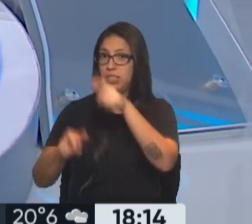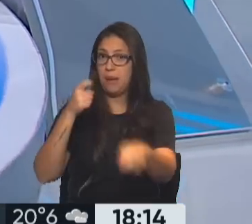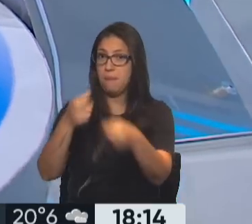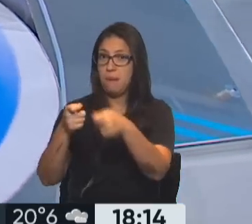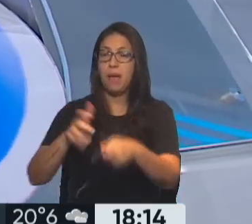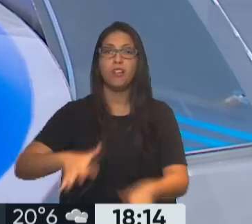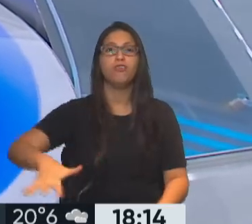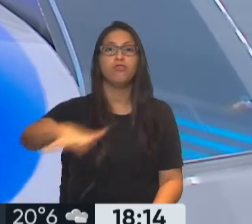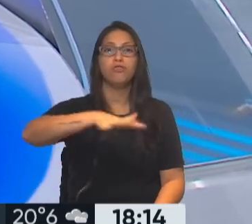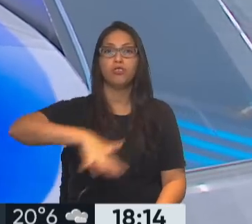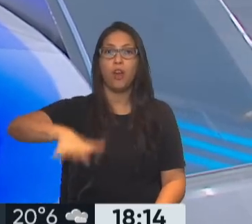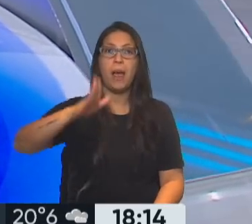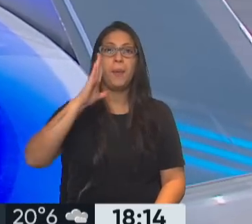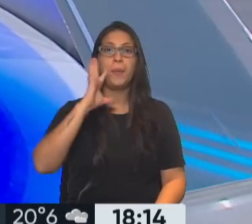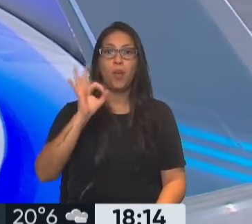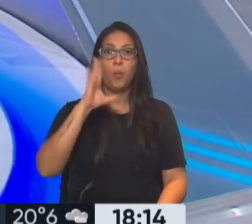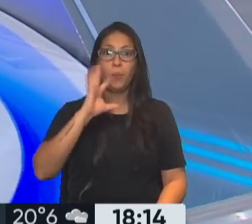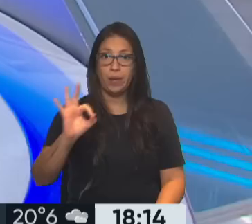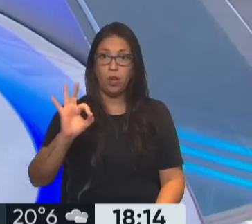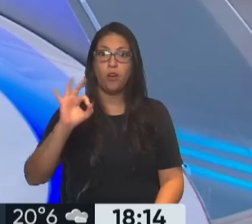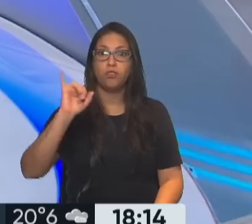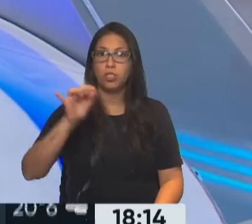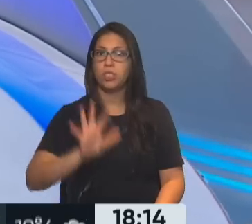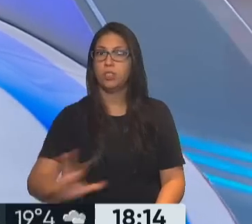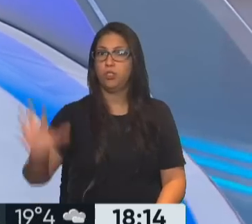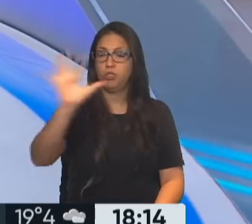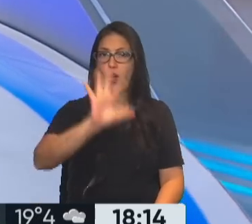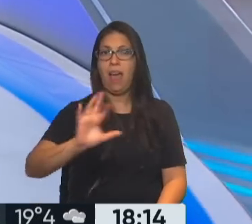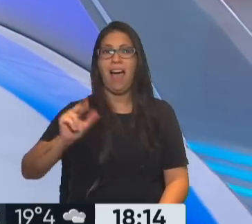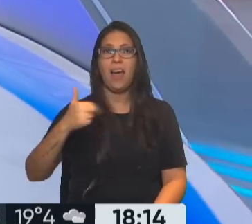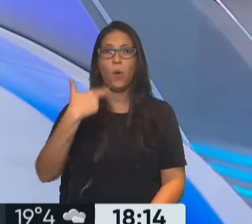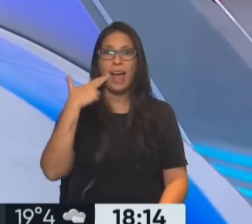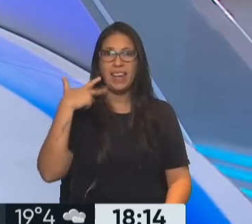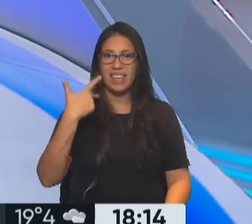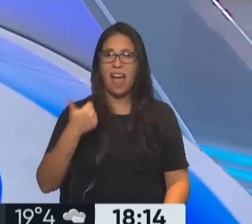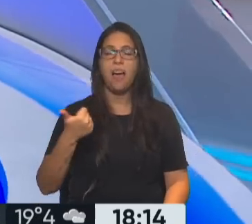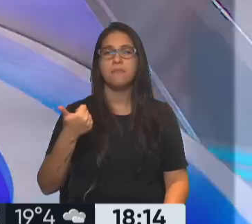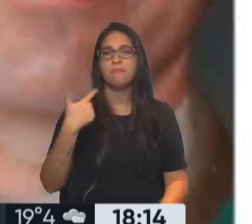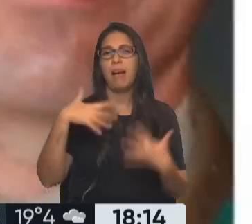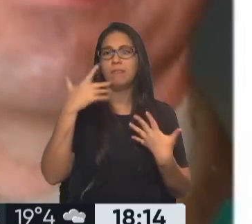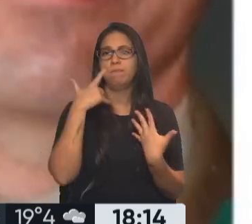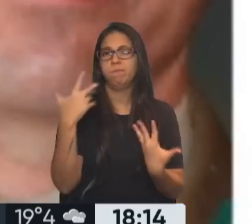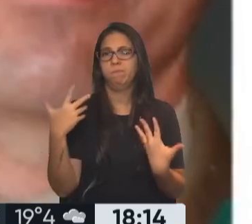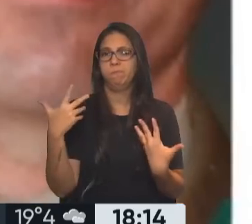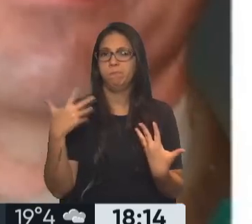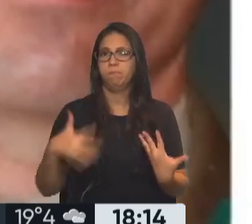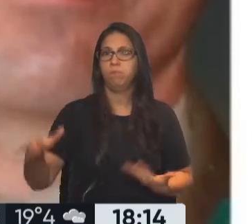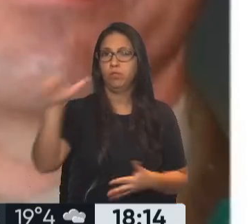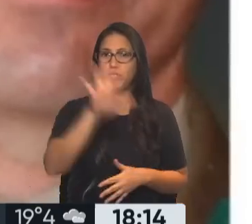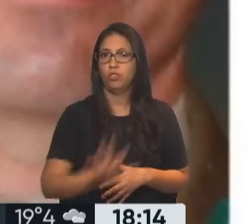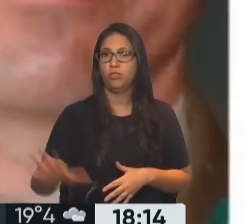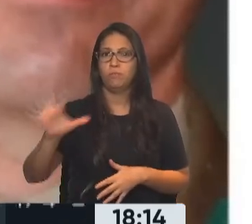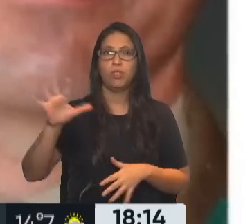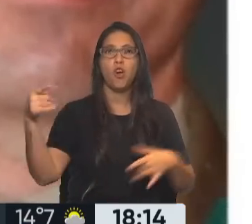la región de Biobío y la región de Biobío, como la Araucanía, suele ser conocida por lo que se suele denominar como el